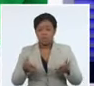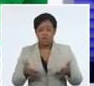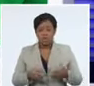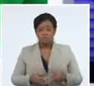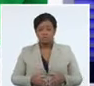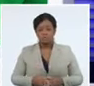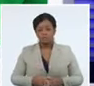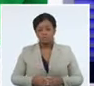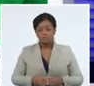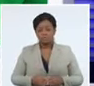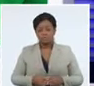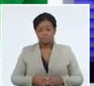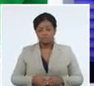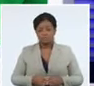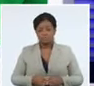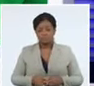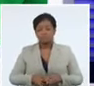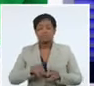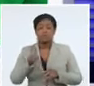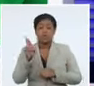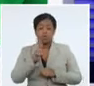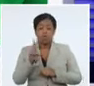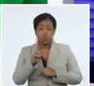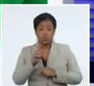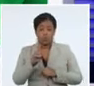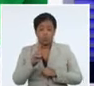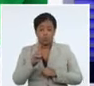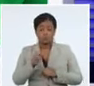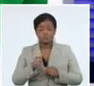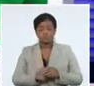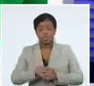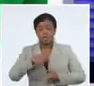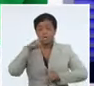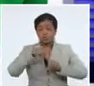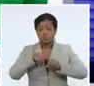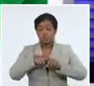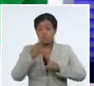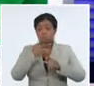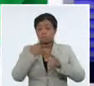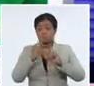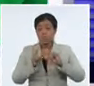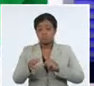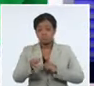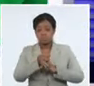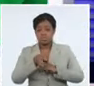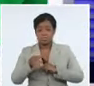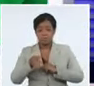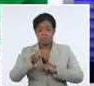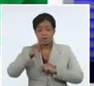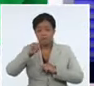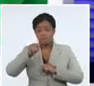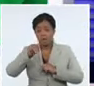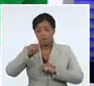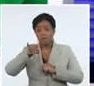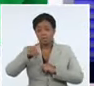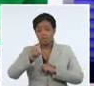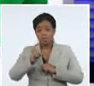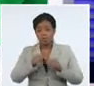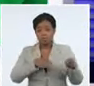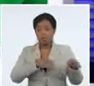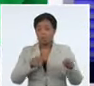del municipio de Rodas. En Las Tunas, un fallecido del municipio de Majibacoa y fallece una persona